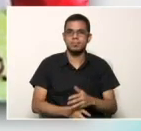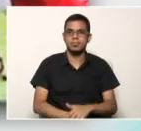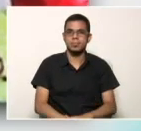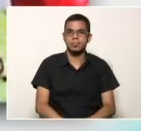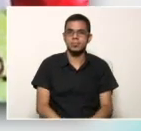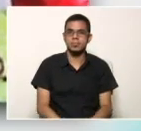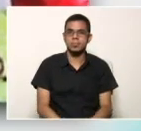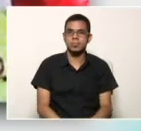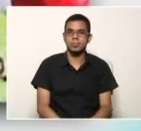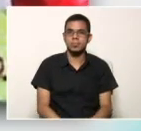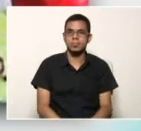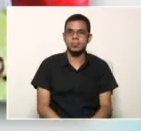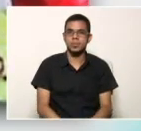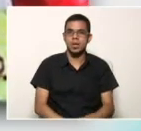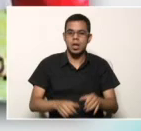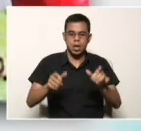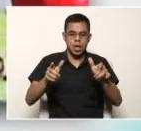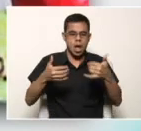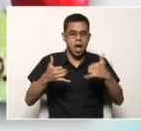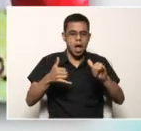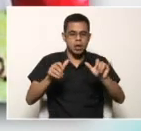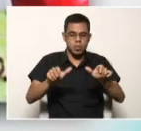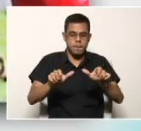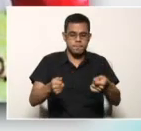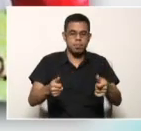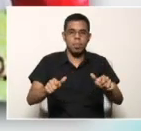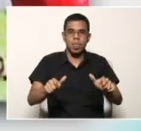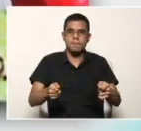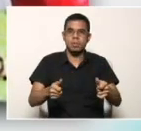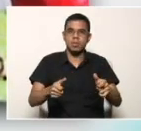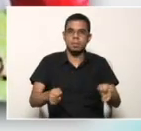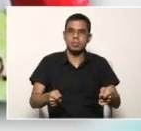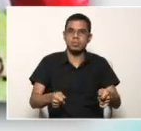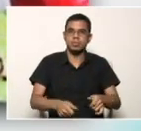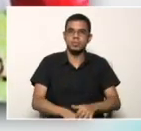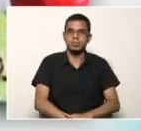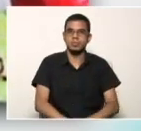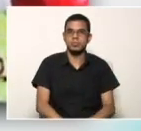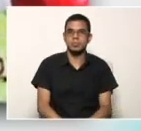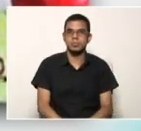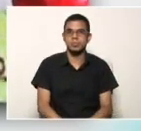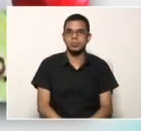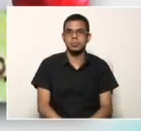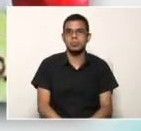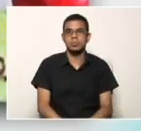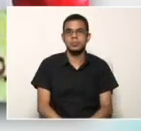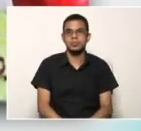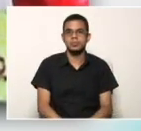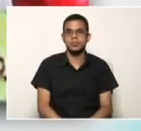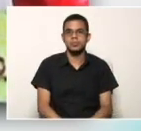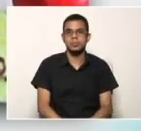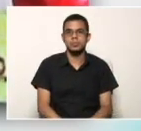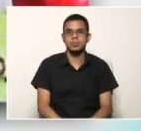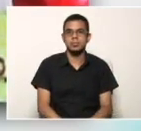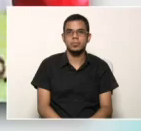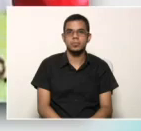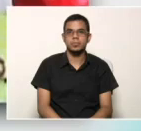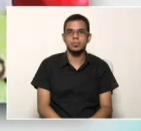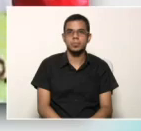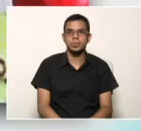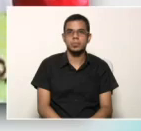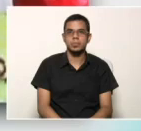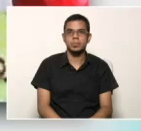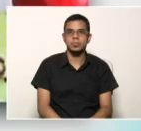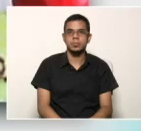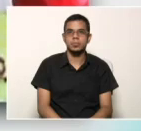le damos, ¿vieron? Ok, ¿sí? Claro, se está cayendo porque está inclinada la tarjeta. Okay, pasamos a